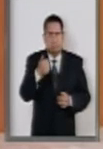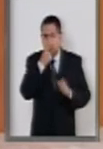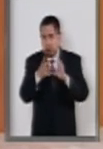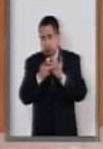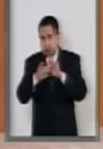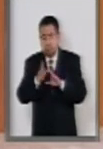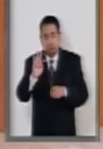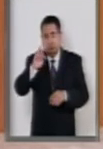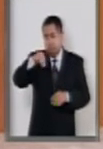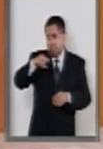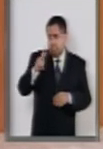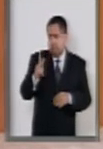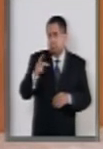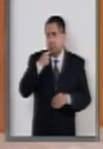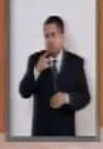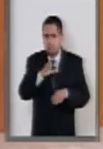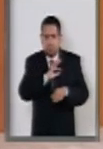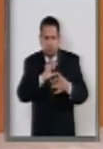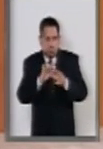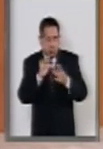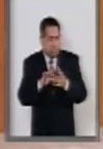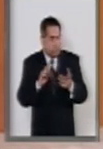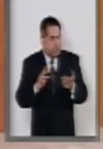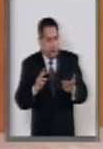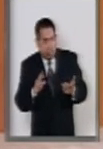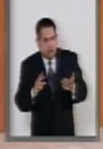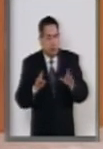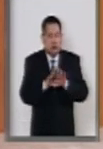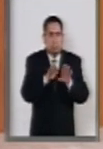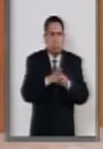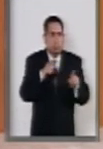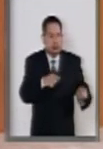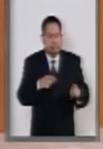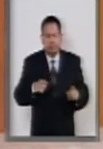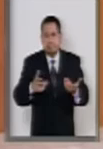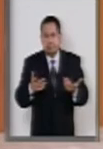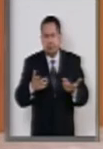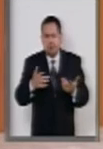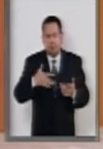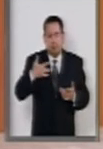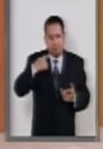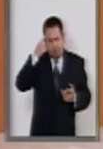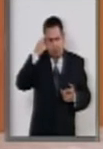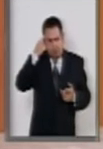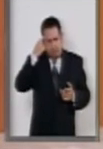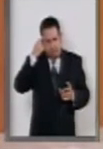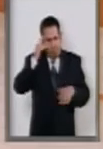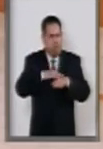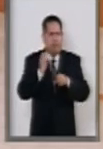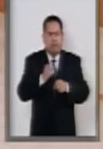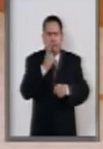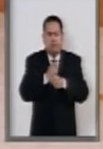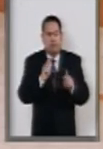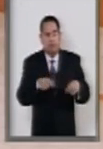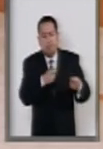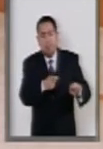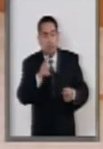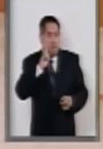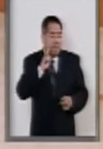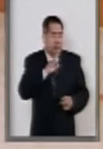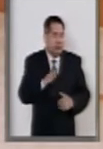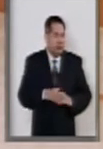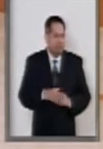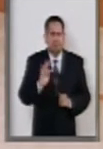que el Ministerio Público podrá abstenerse de ejercer acción penal con base en la aplicación de criterios de oportunidad. Consideramos